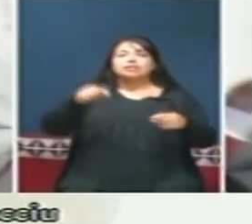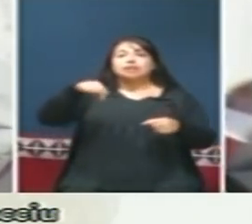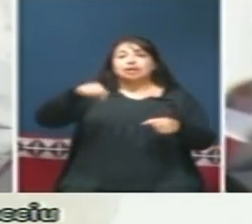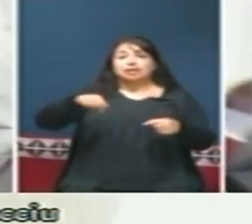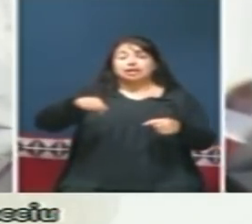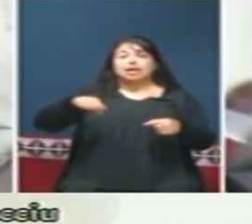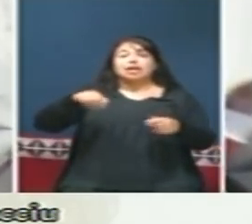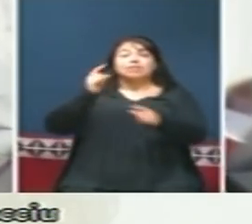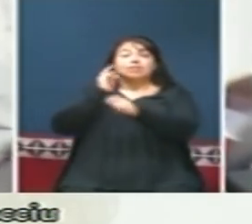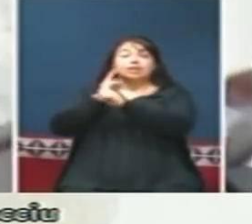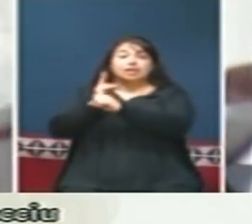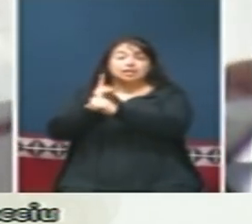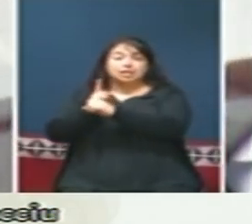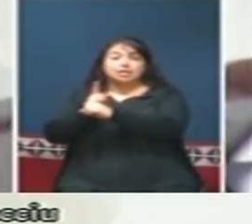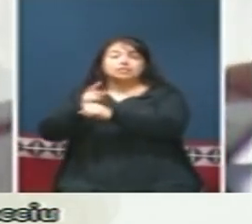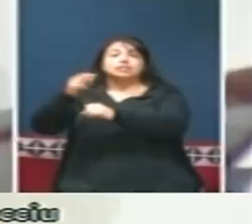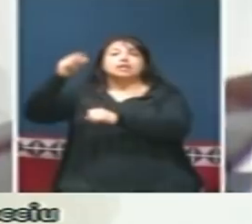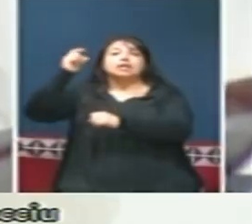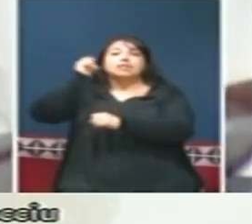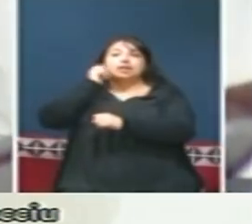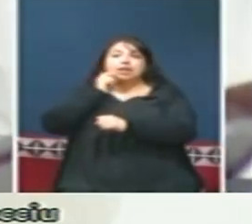excelencia Monseñor Dante Braida.